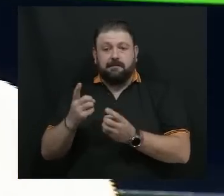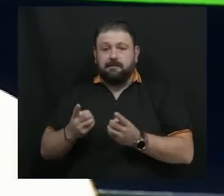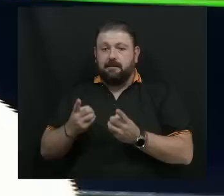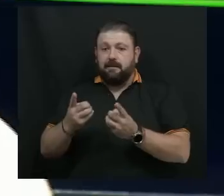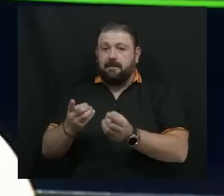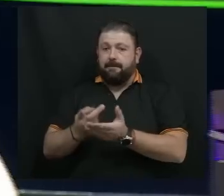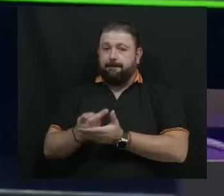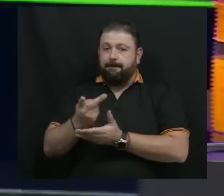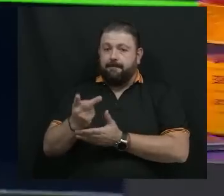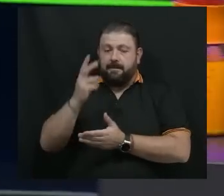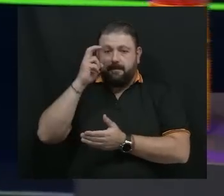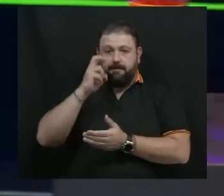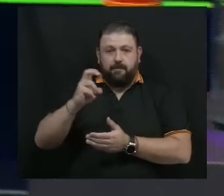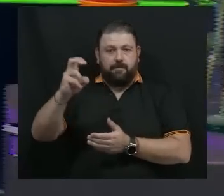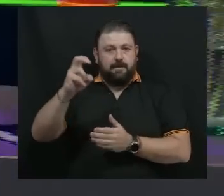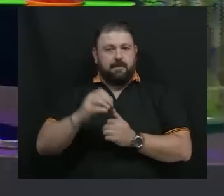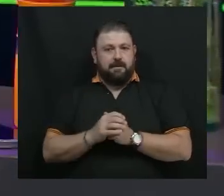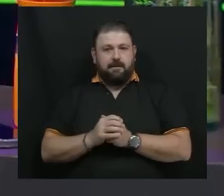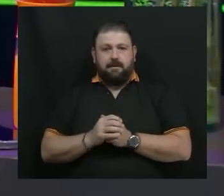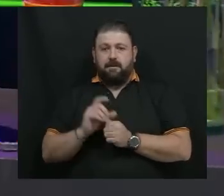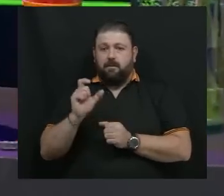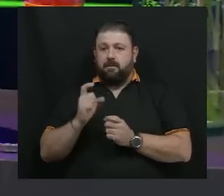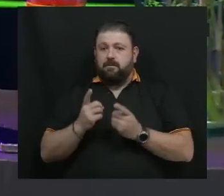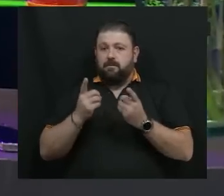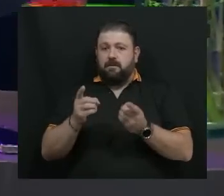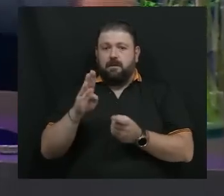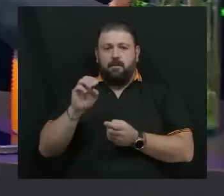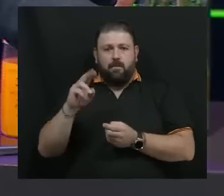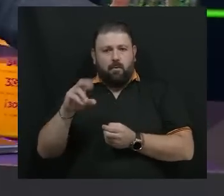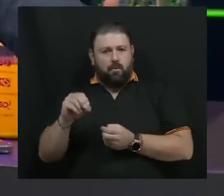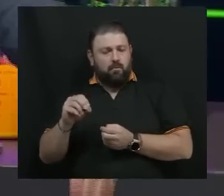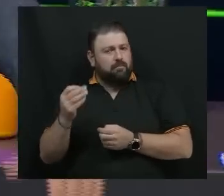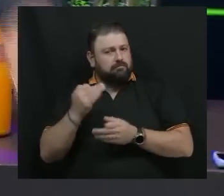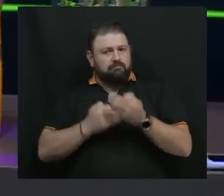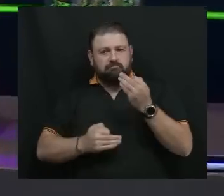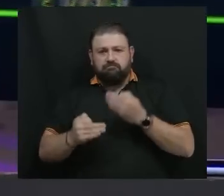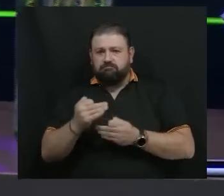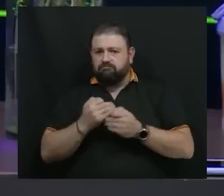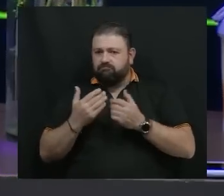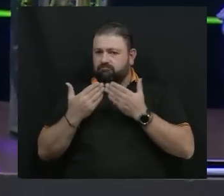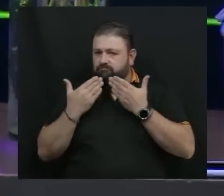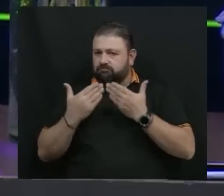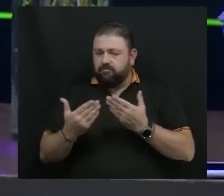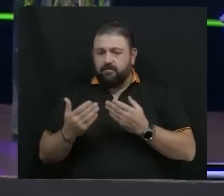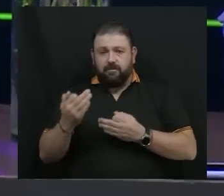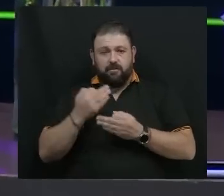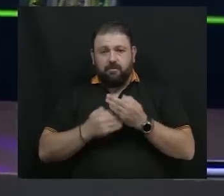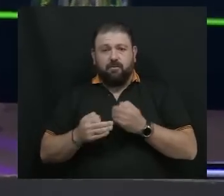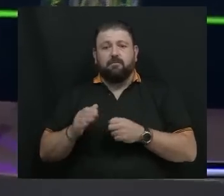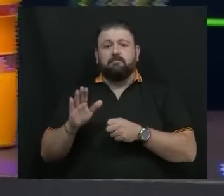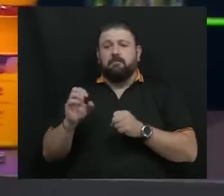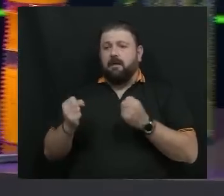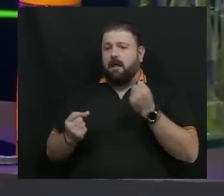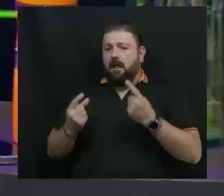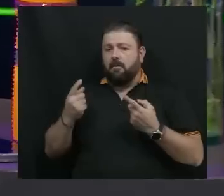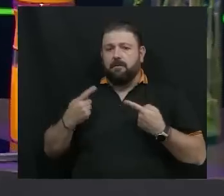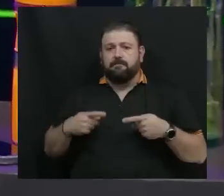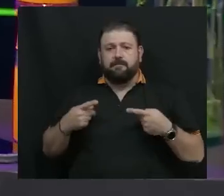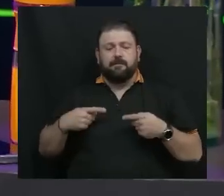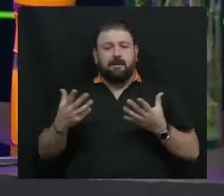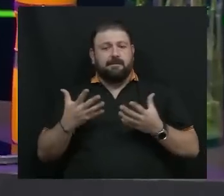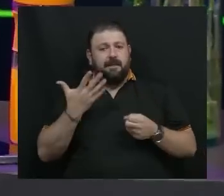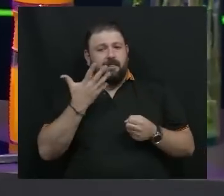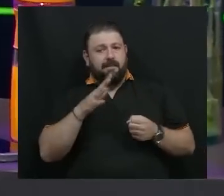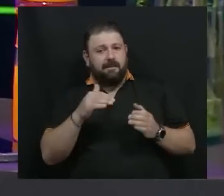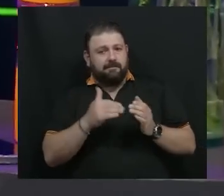El comportamiento que premia el bono es que hago cosas extraordinarias. Si normalmente la gente hace 10 mil, yo hago 20 mil. Por eso